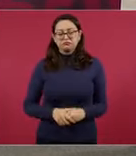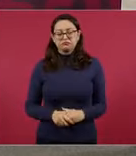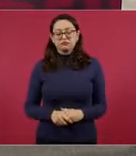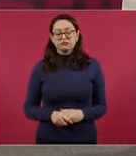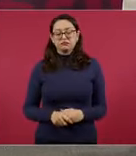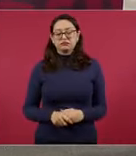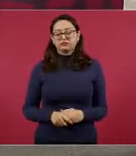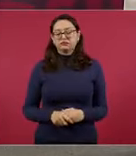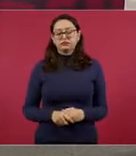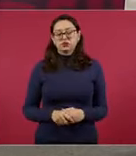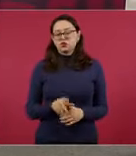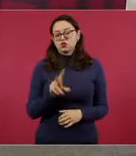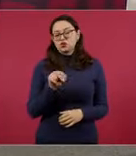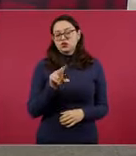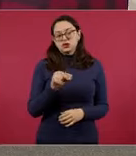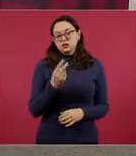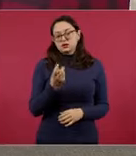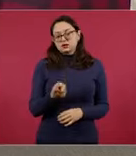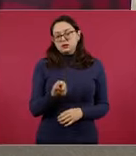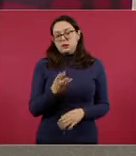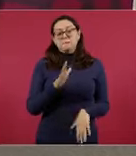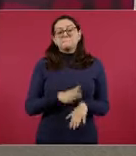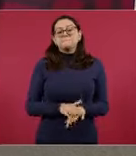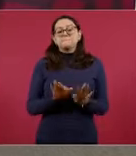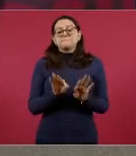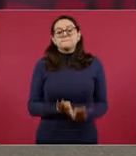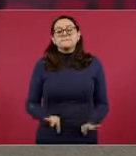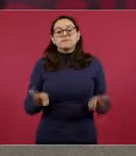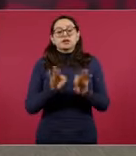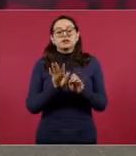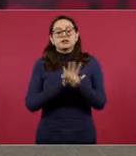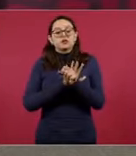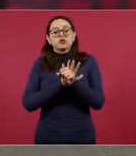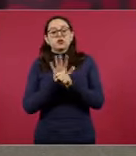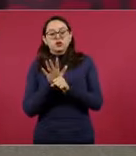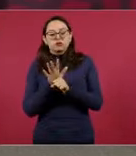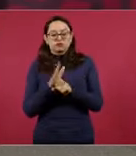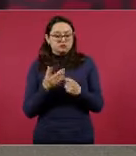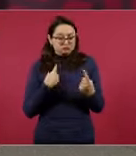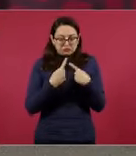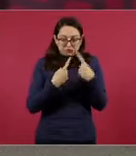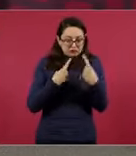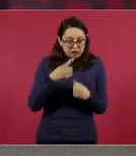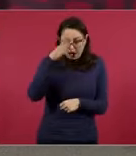Lo más importante era que se había avanzado